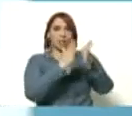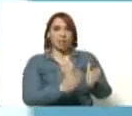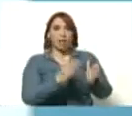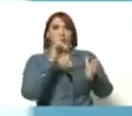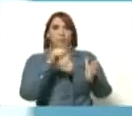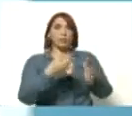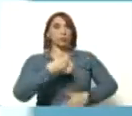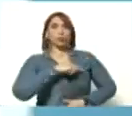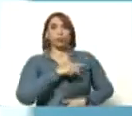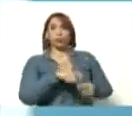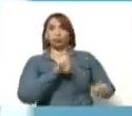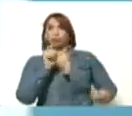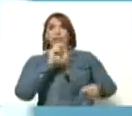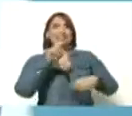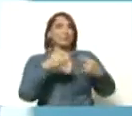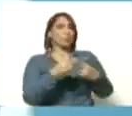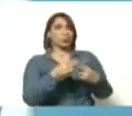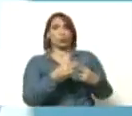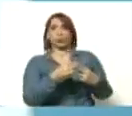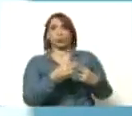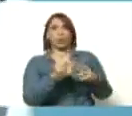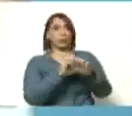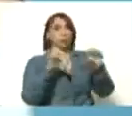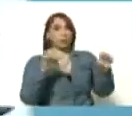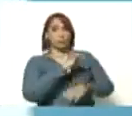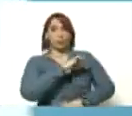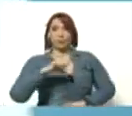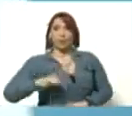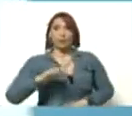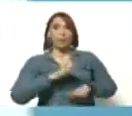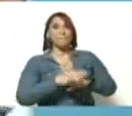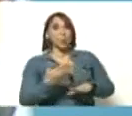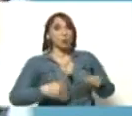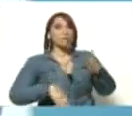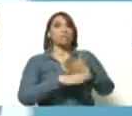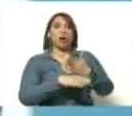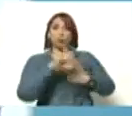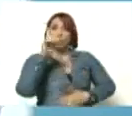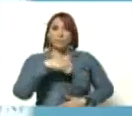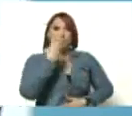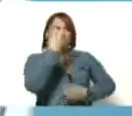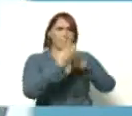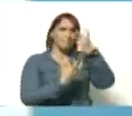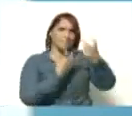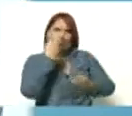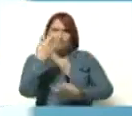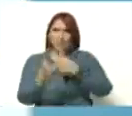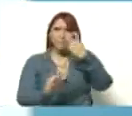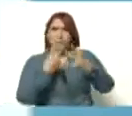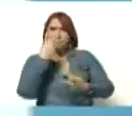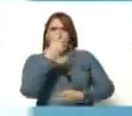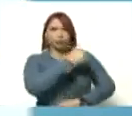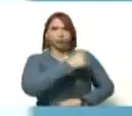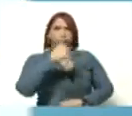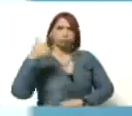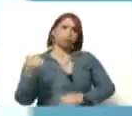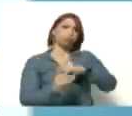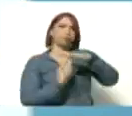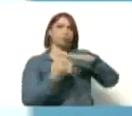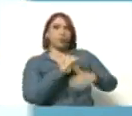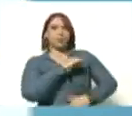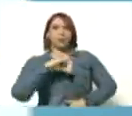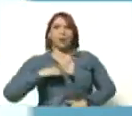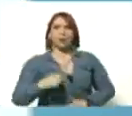no hemos excluido ni siquiera a la educación privada, porque vamos a también a estar visitando cada una de las